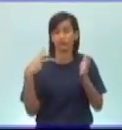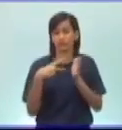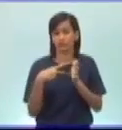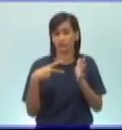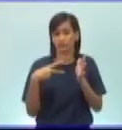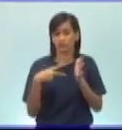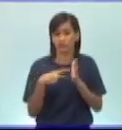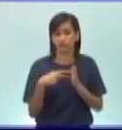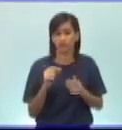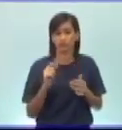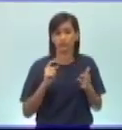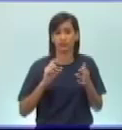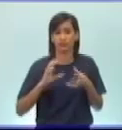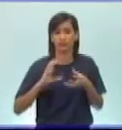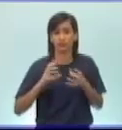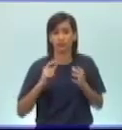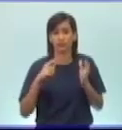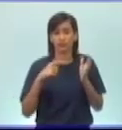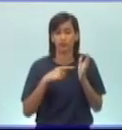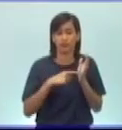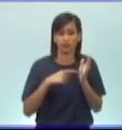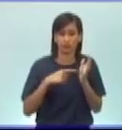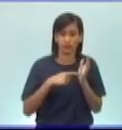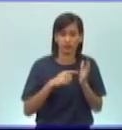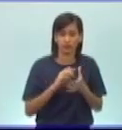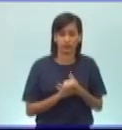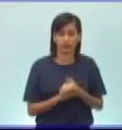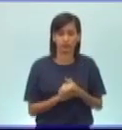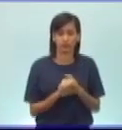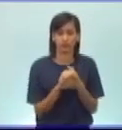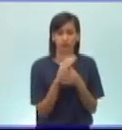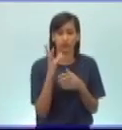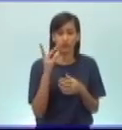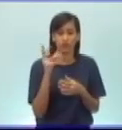a través de la multiplicación del cociente